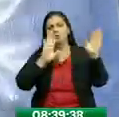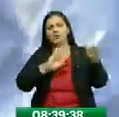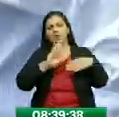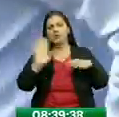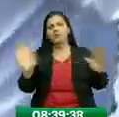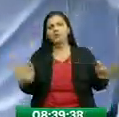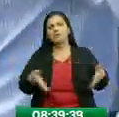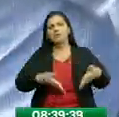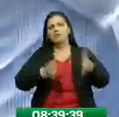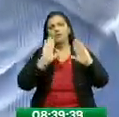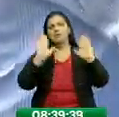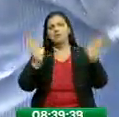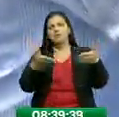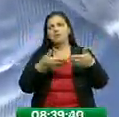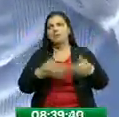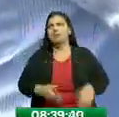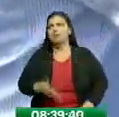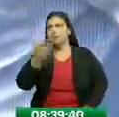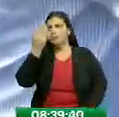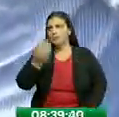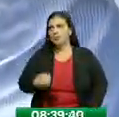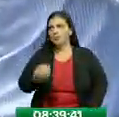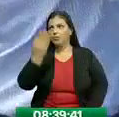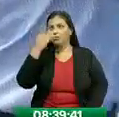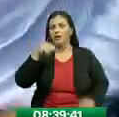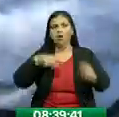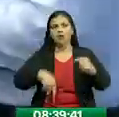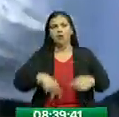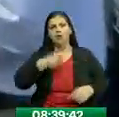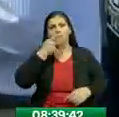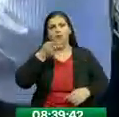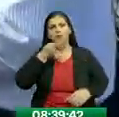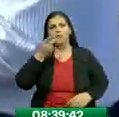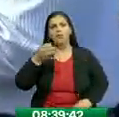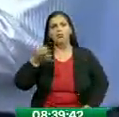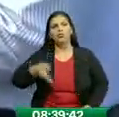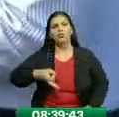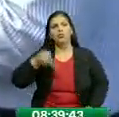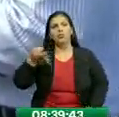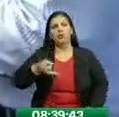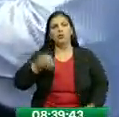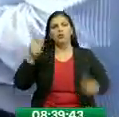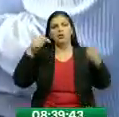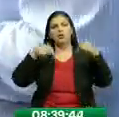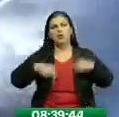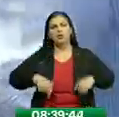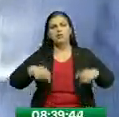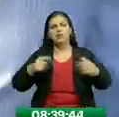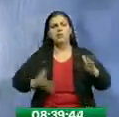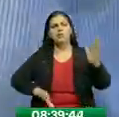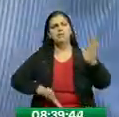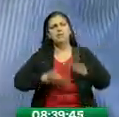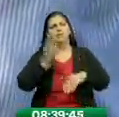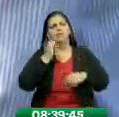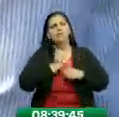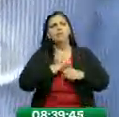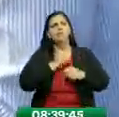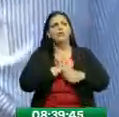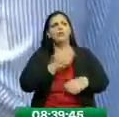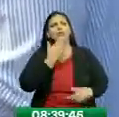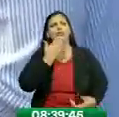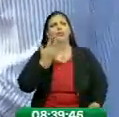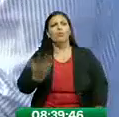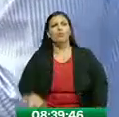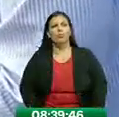días. Aquí lo que pasa es que estamos el pueblo. Aquí está el pueblo de Durán. Aquí lo que pasa es que tenemos que salir, que tiene que salir